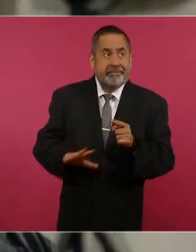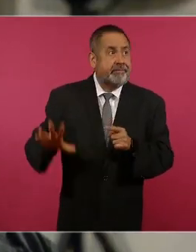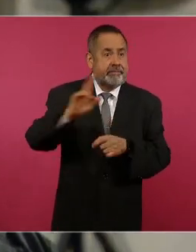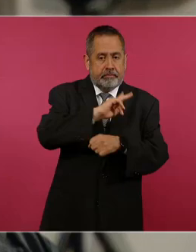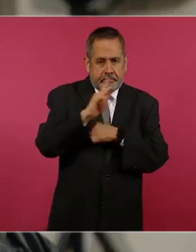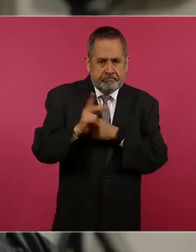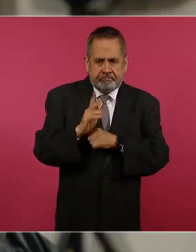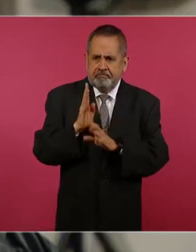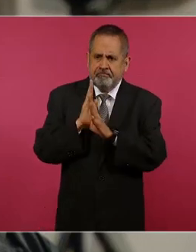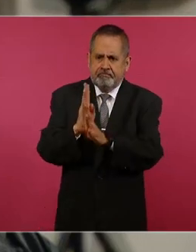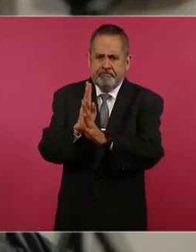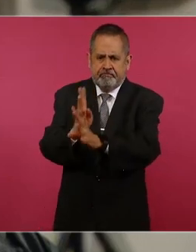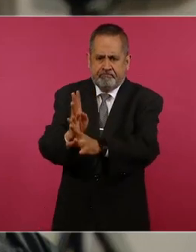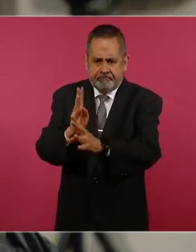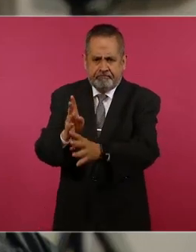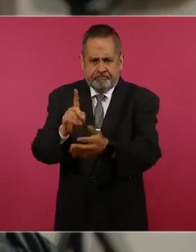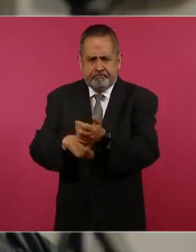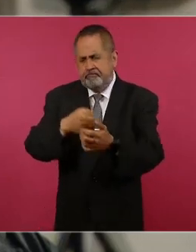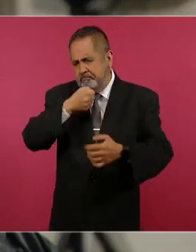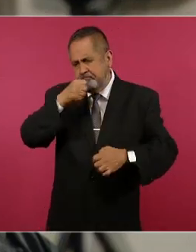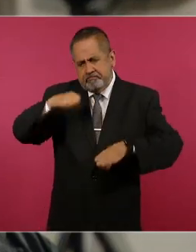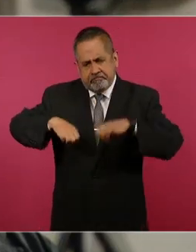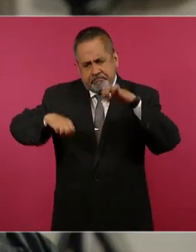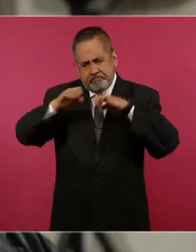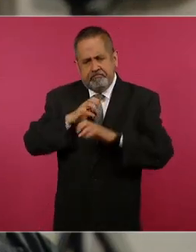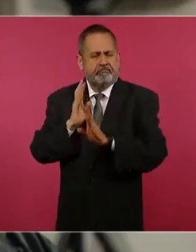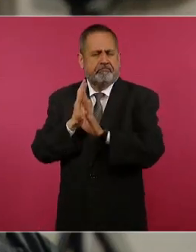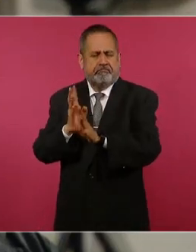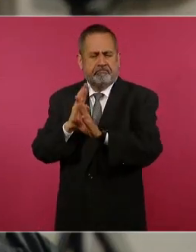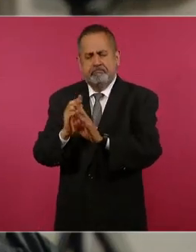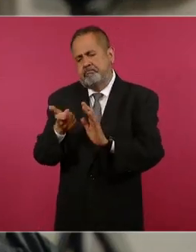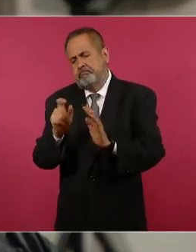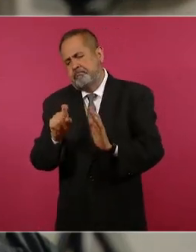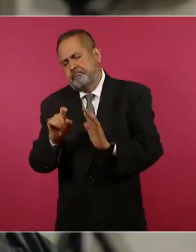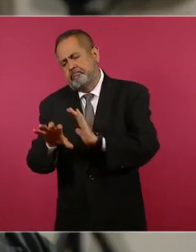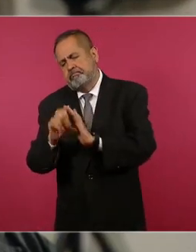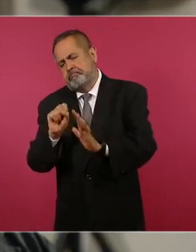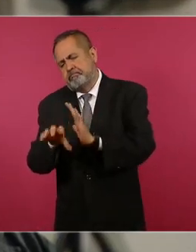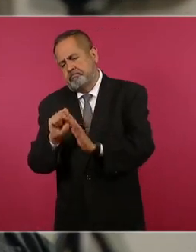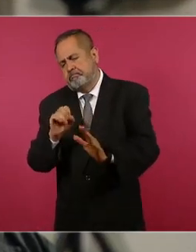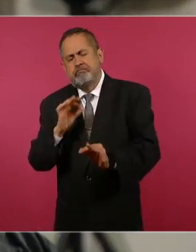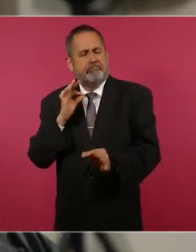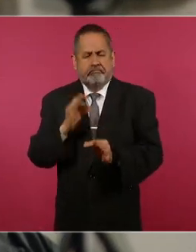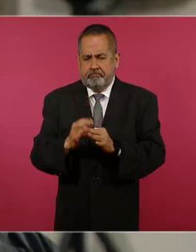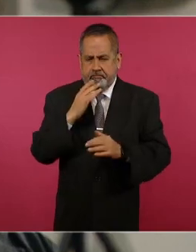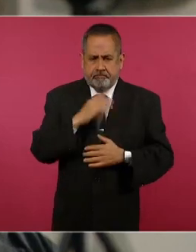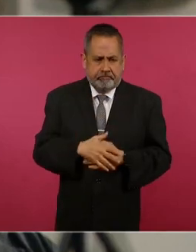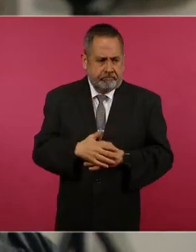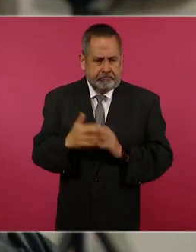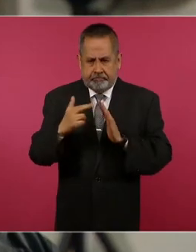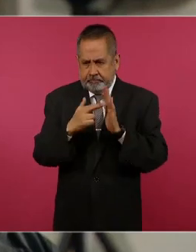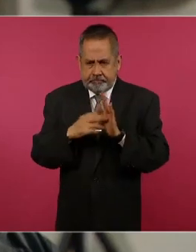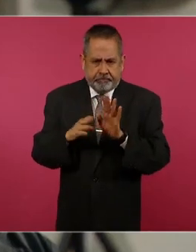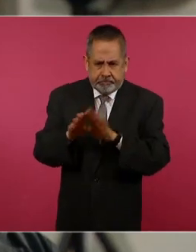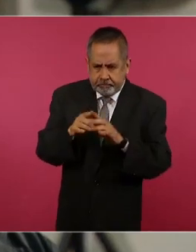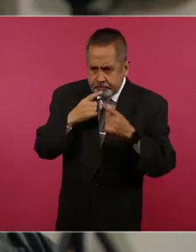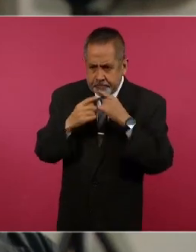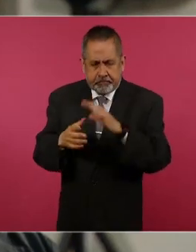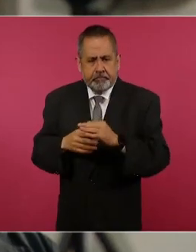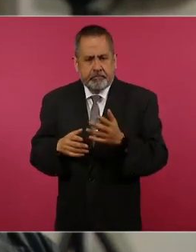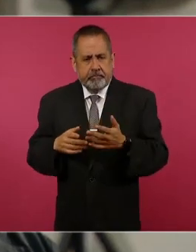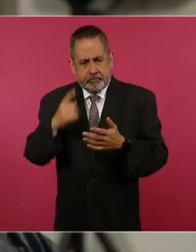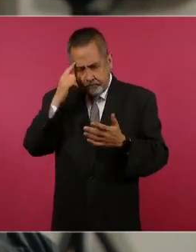acuden a los bancos del bienestar para cobrar su pensión. A pesar de que han implementado medidas para dividir a los